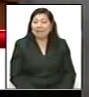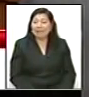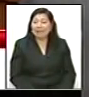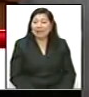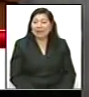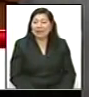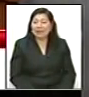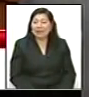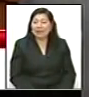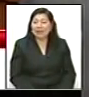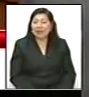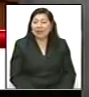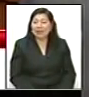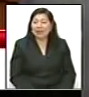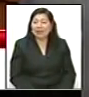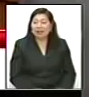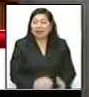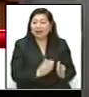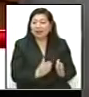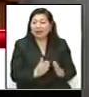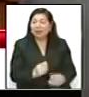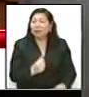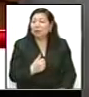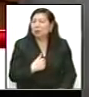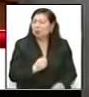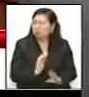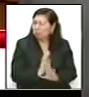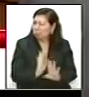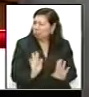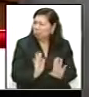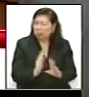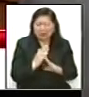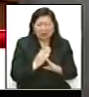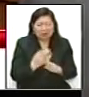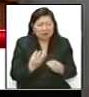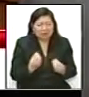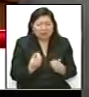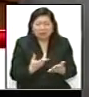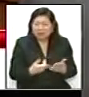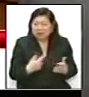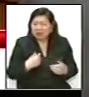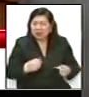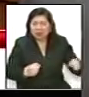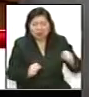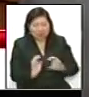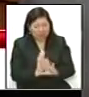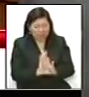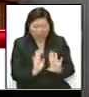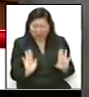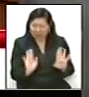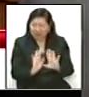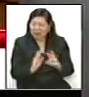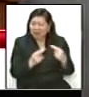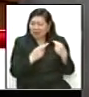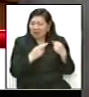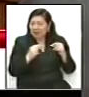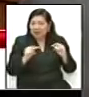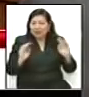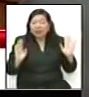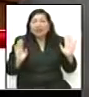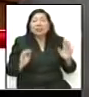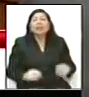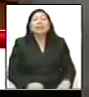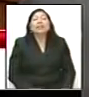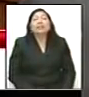Tiempo adicional. En estricto, señora presidenta, yo no la defiendo porque sea o no de izquierda, tampoco yo asumo una